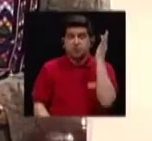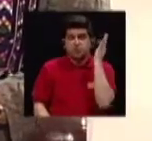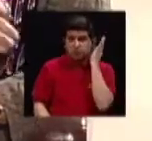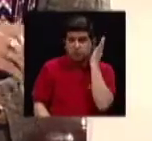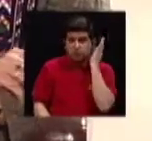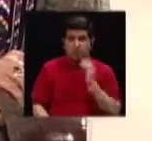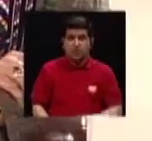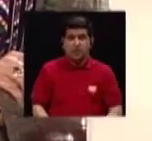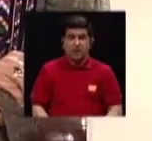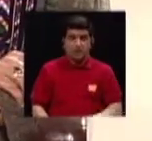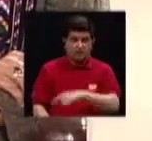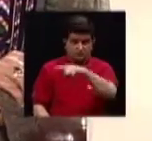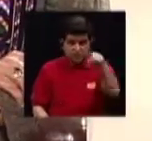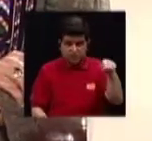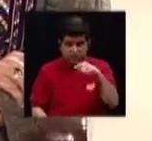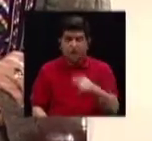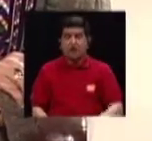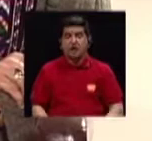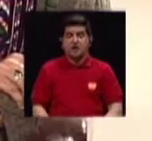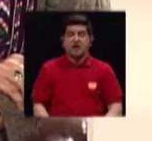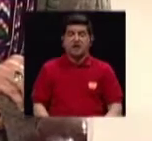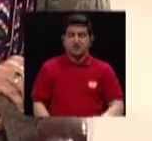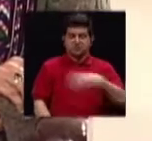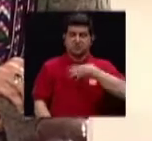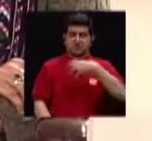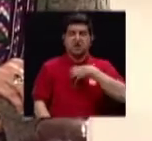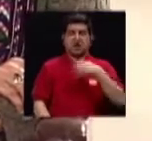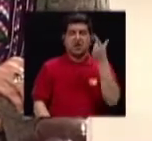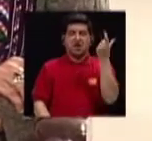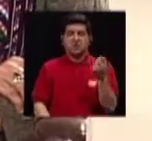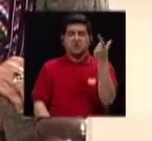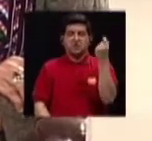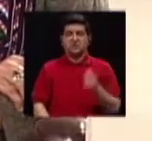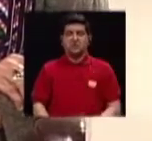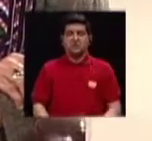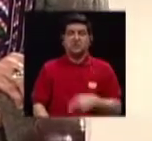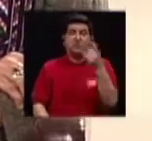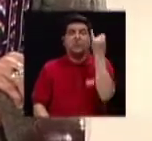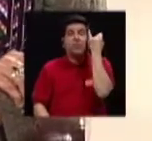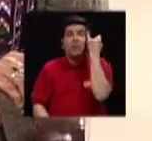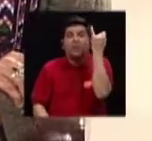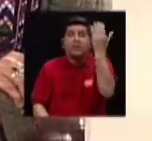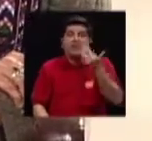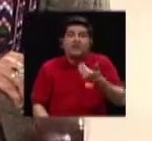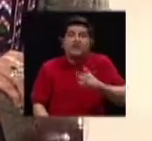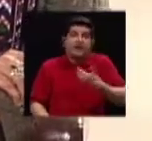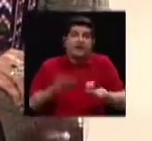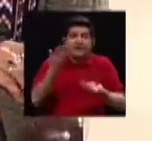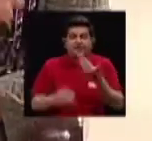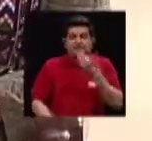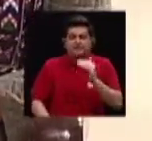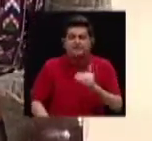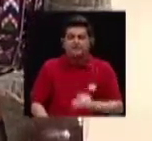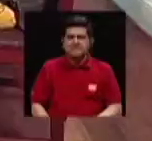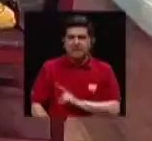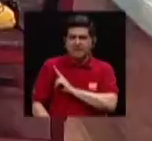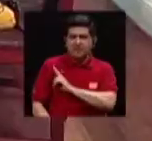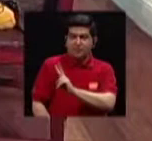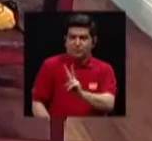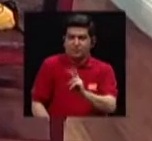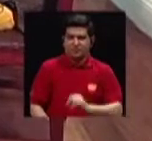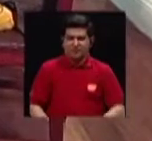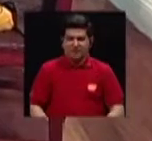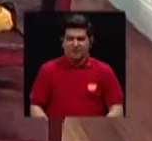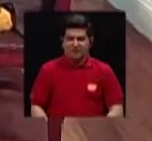van a reclamar una pensión, hay como una presunción de mala fe. Ajá. O sea, en el sentido de que